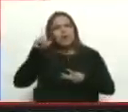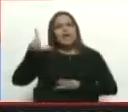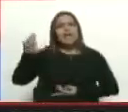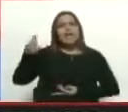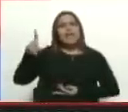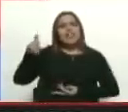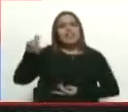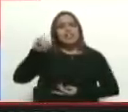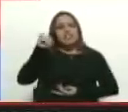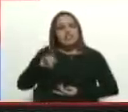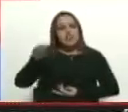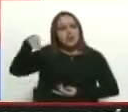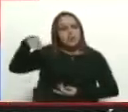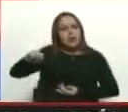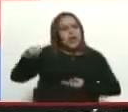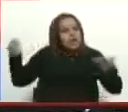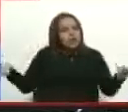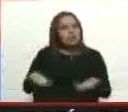que impulsaron